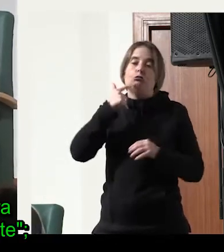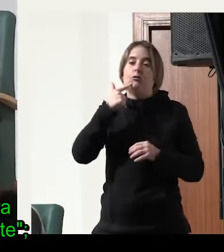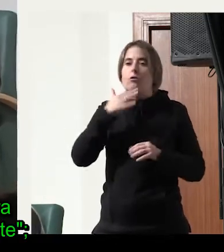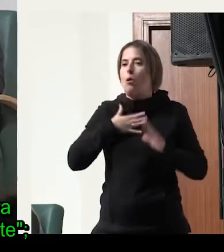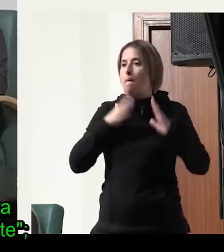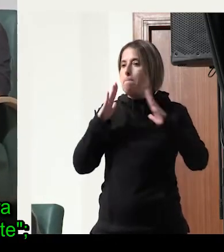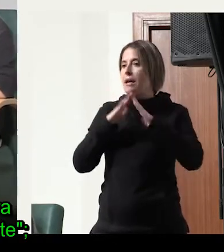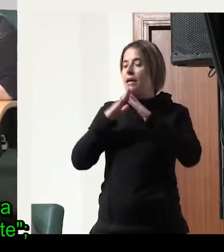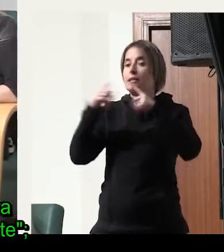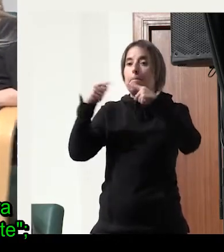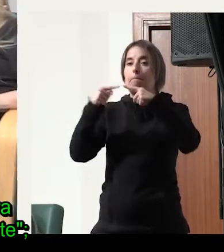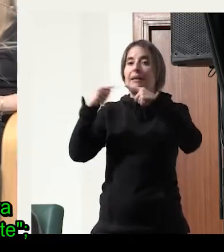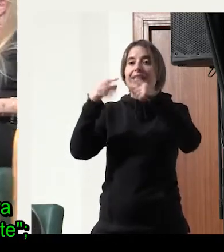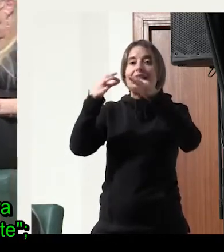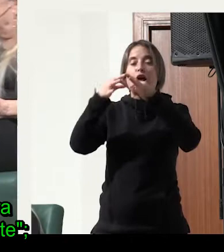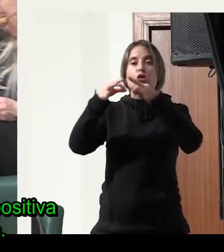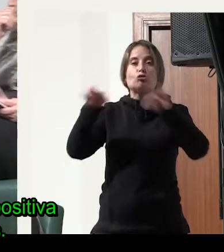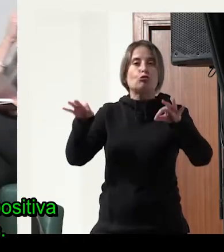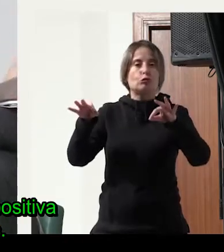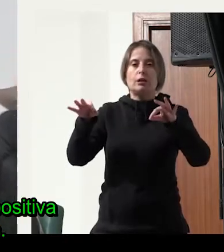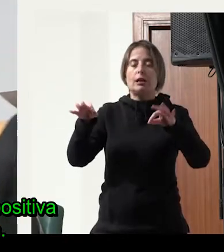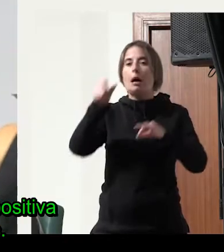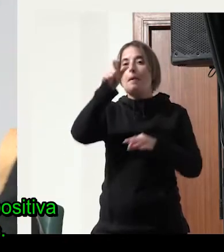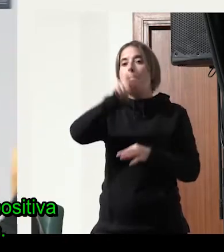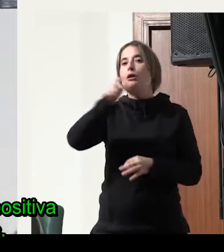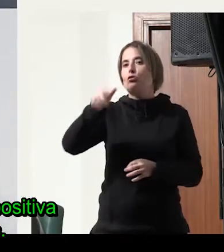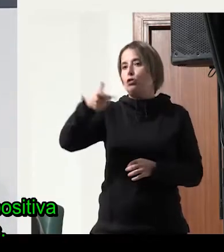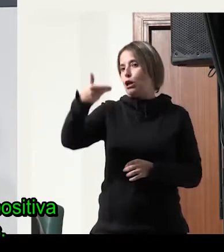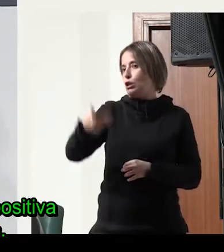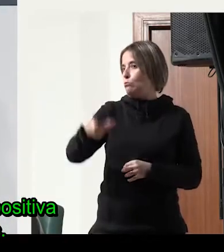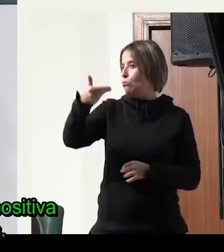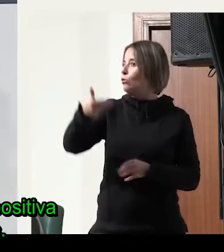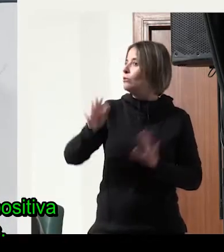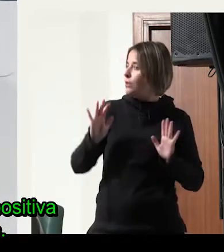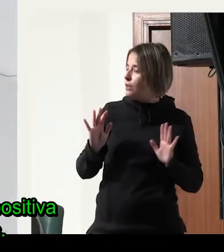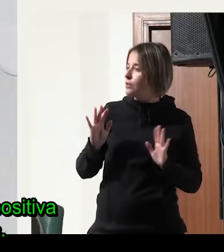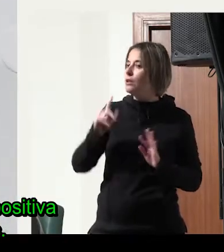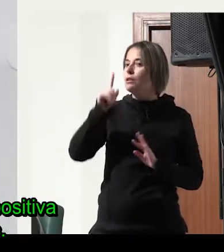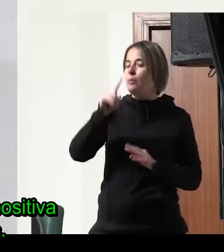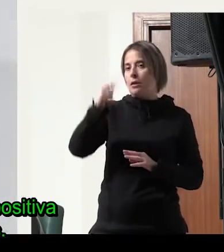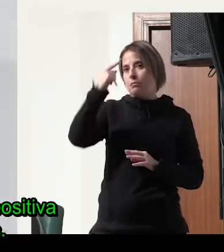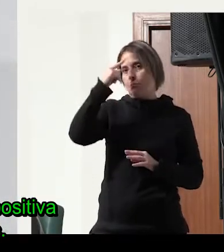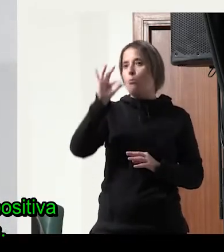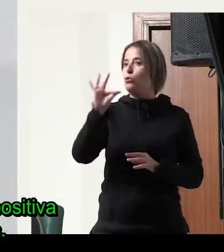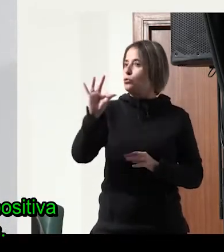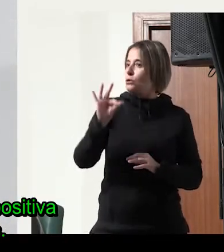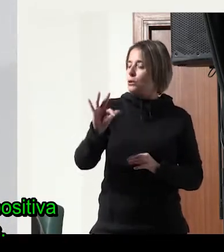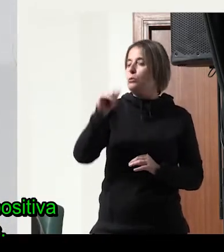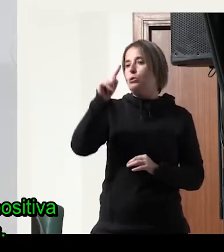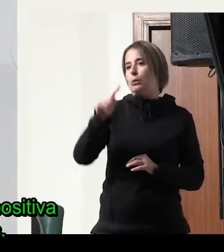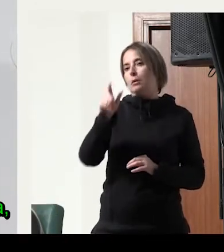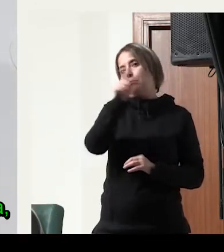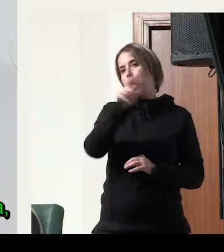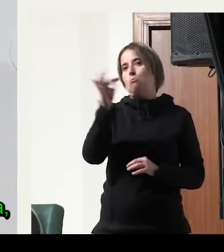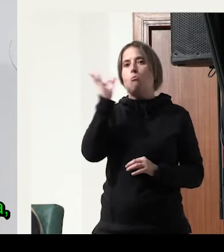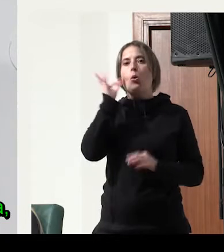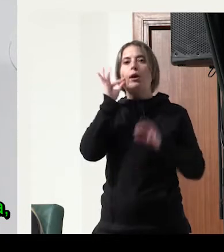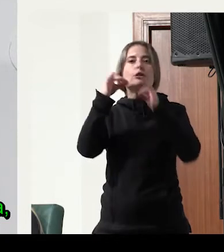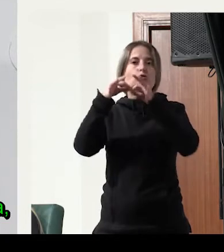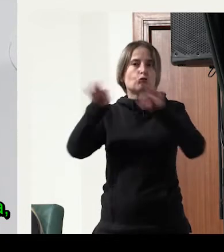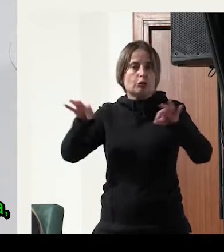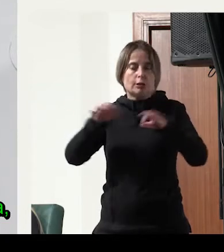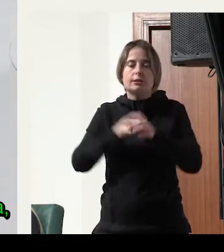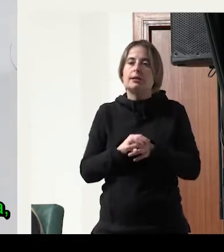soltera era una persona muy importante, o sea, hay también una vivencia positiva, ¿no?, de algunas mujeres solteras,